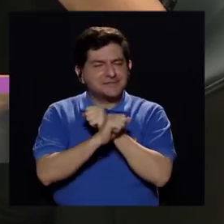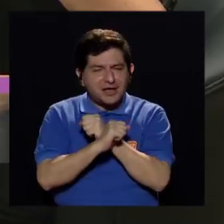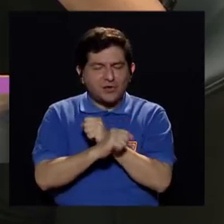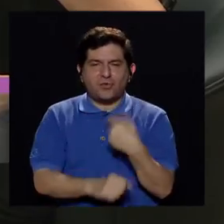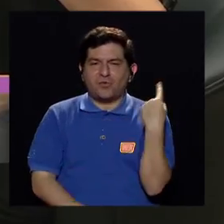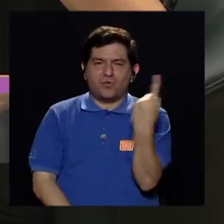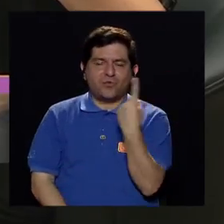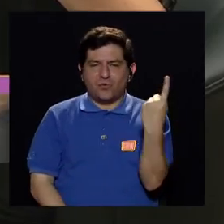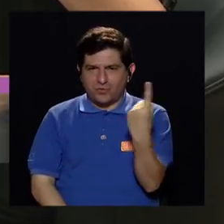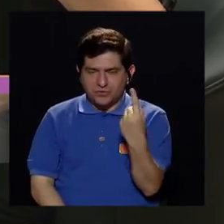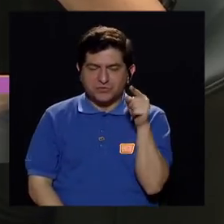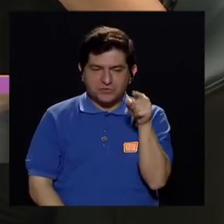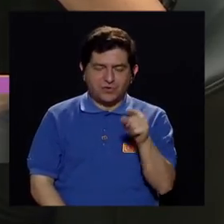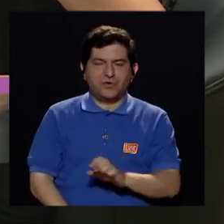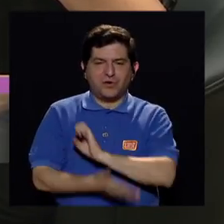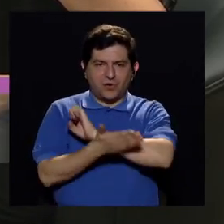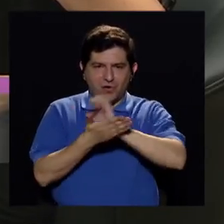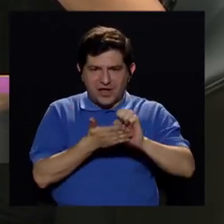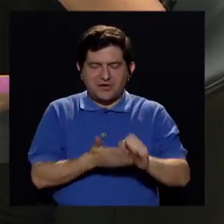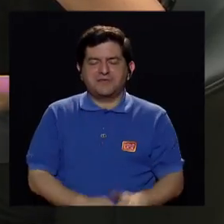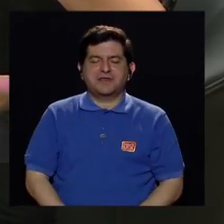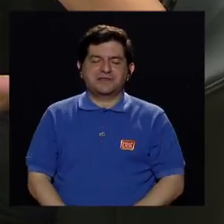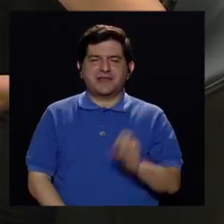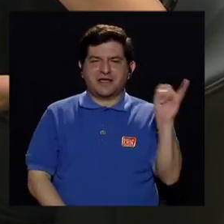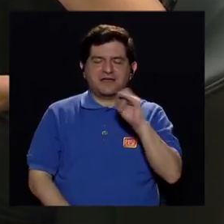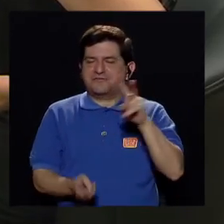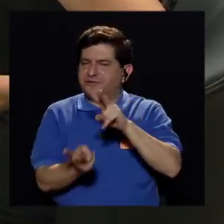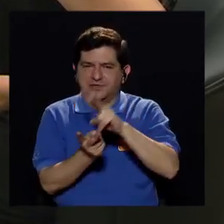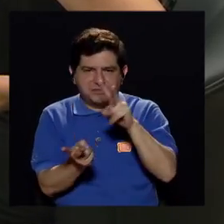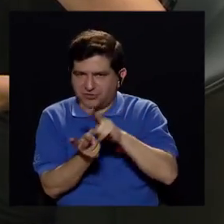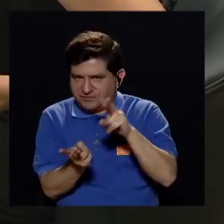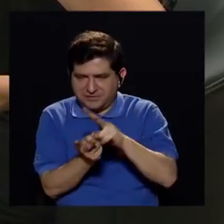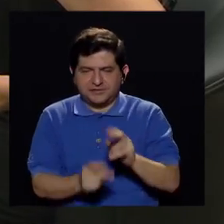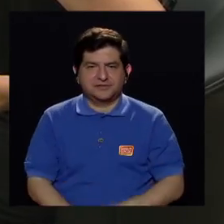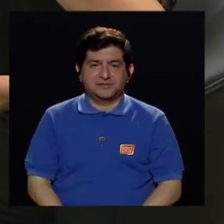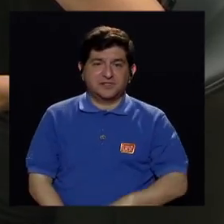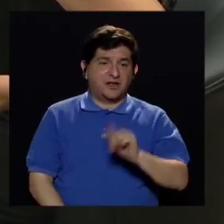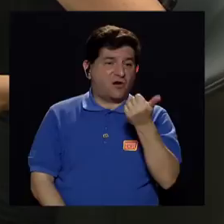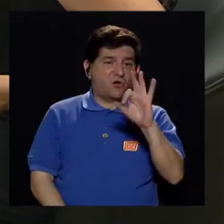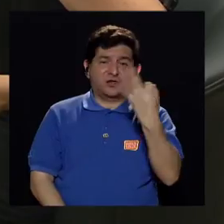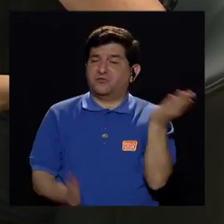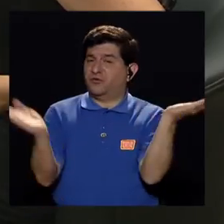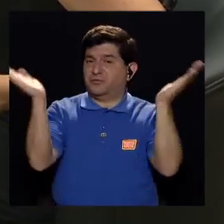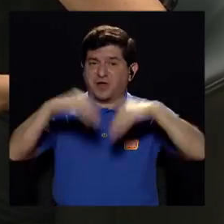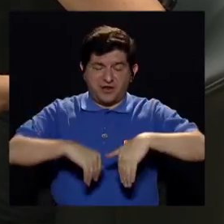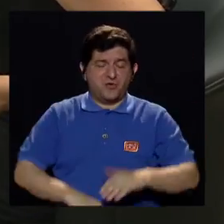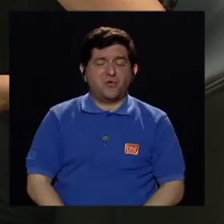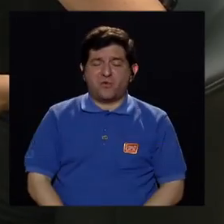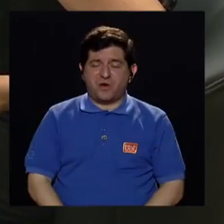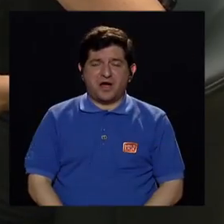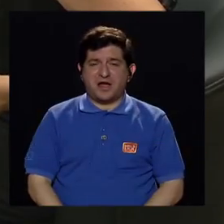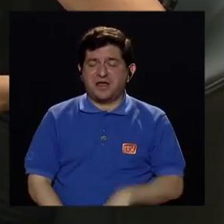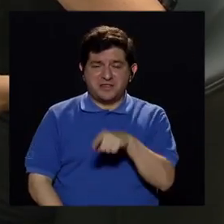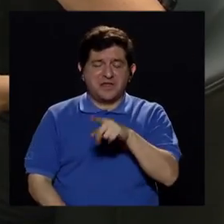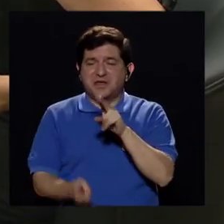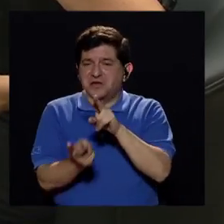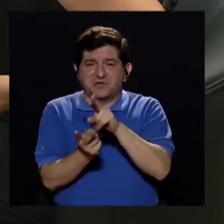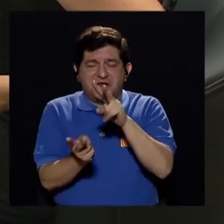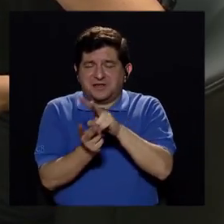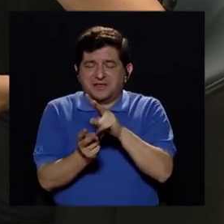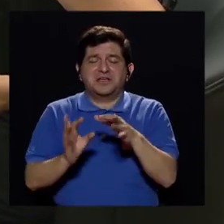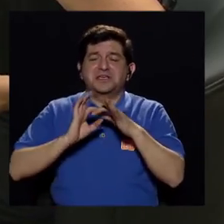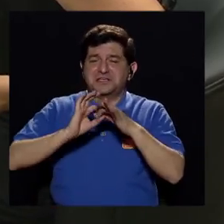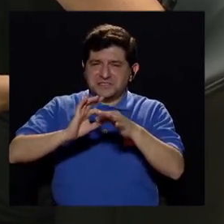únicos que previenen las infecciones de transmisión sexual. No hay otra forma, vivir una sexualidad responsable, vivir una